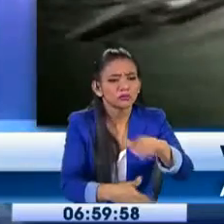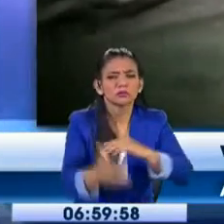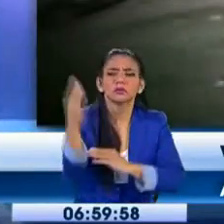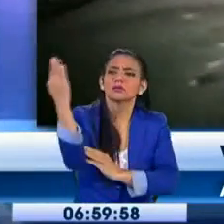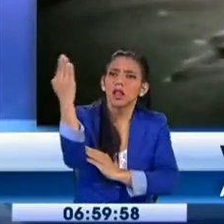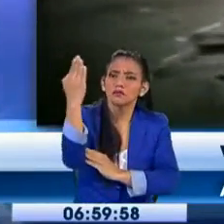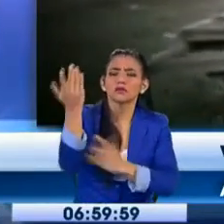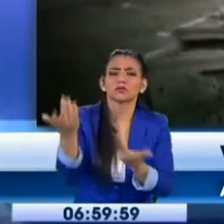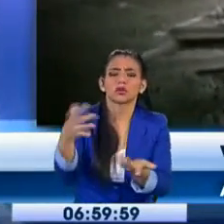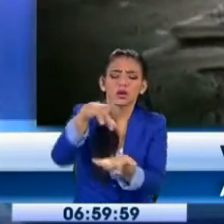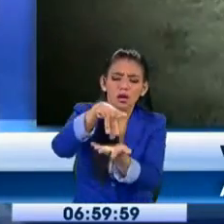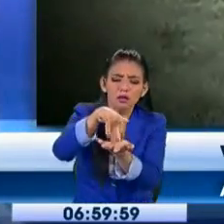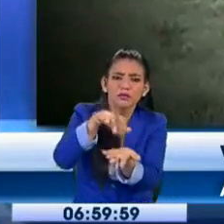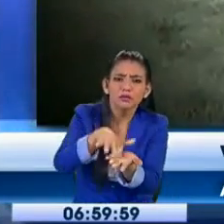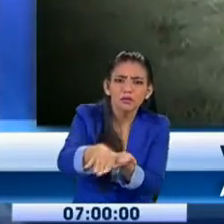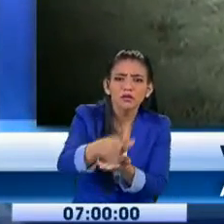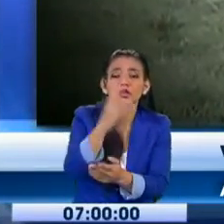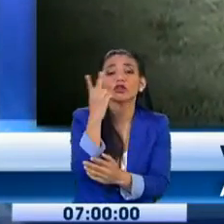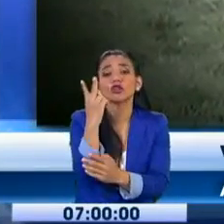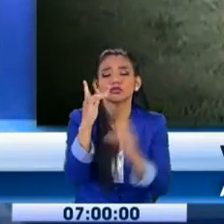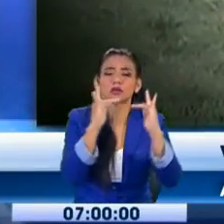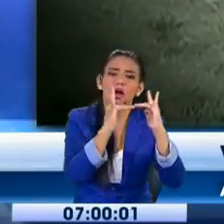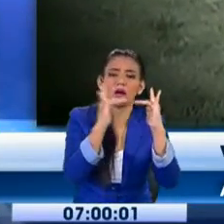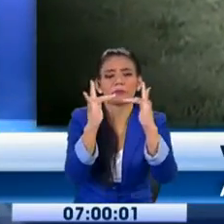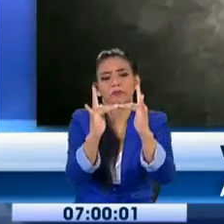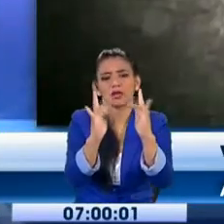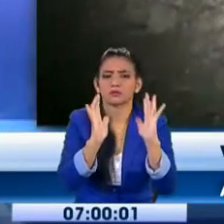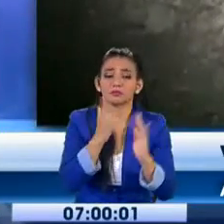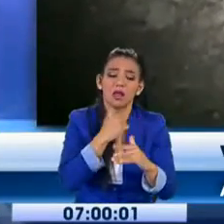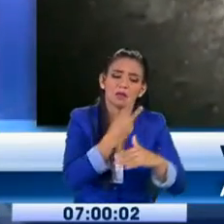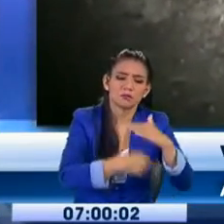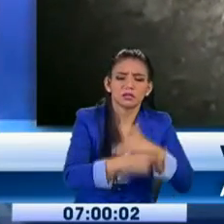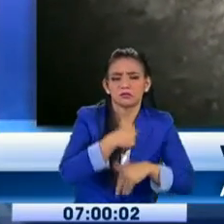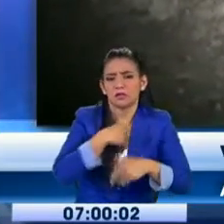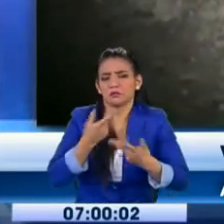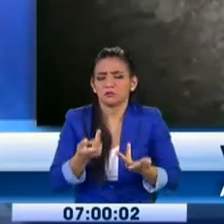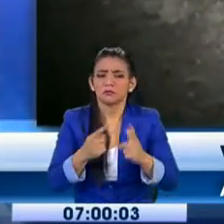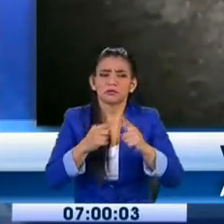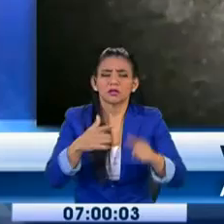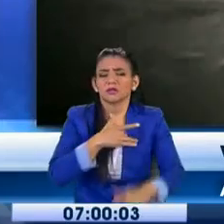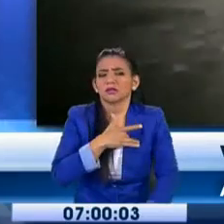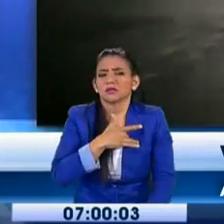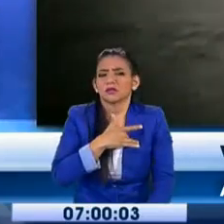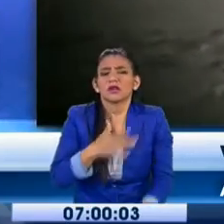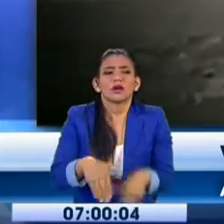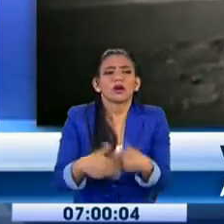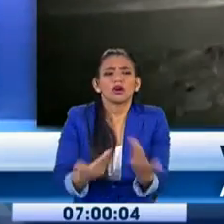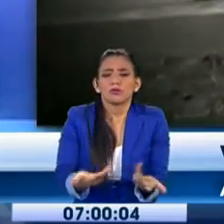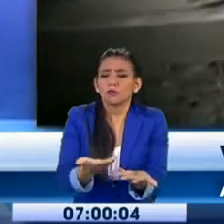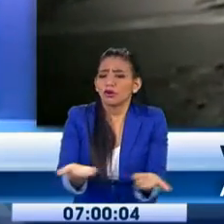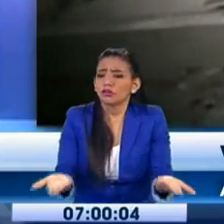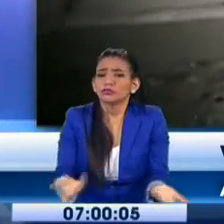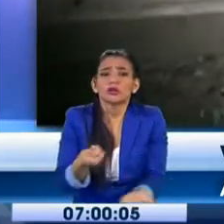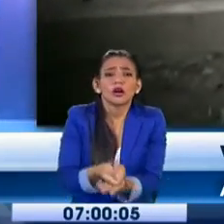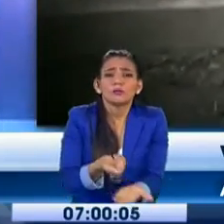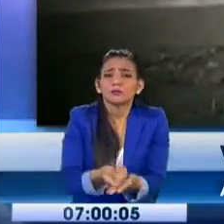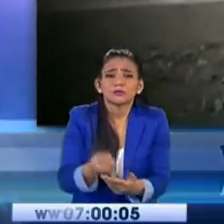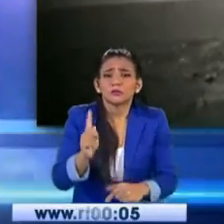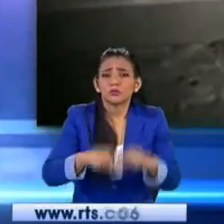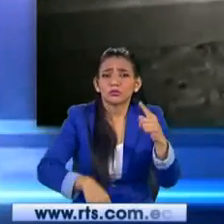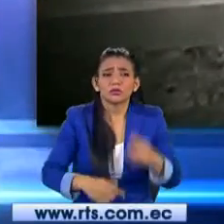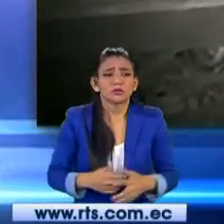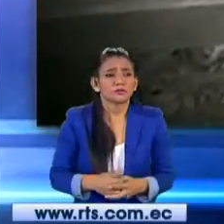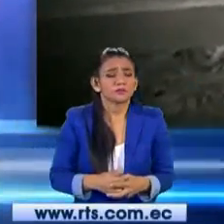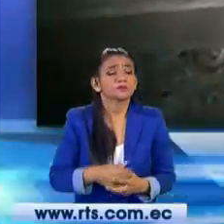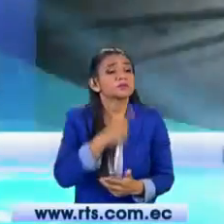un DVD, dos camitas, una para la bebé y una para mí. Ese es el dolor que tengo, que no tengo cómo recuperar mis cosas. Se habían llevado todo. ¿Qué